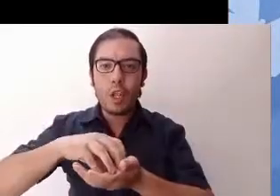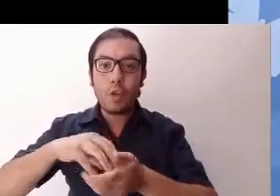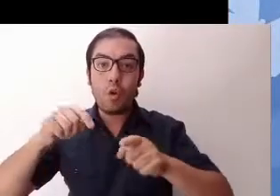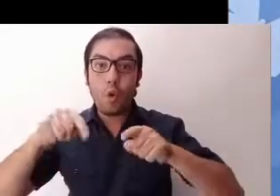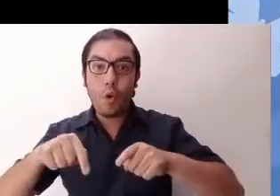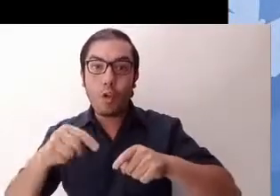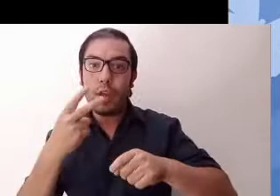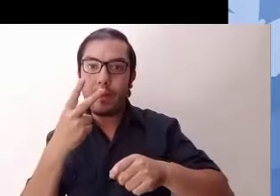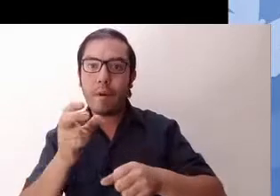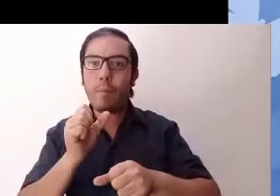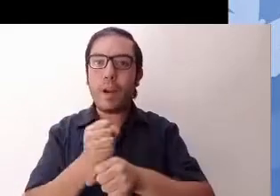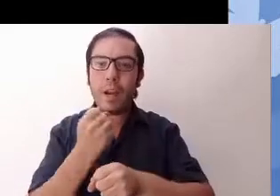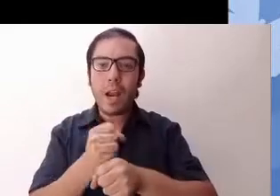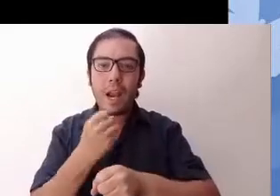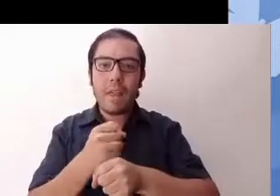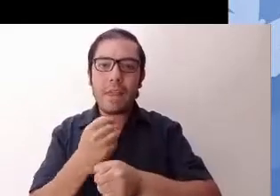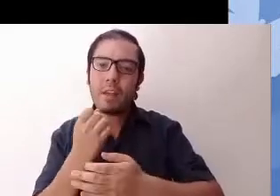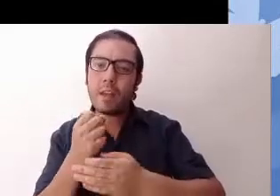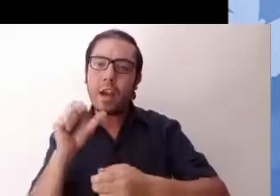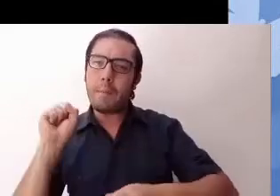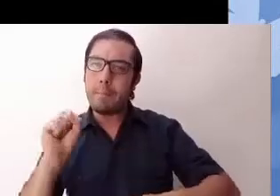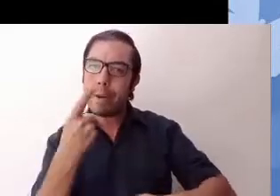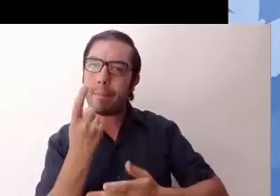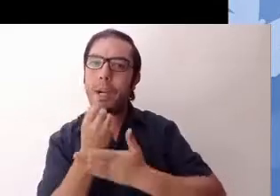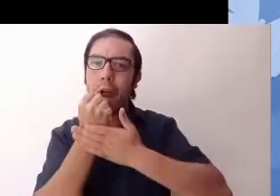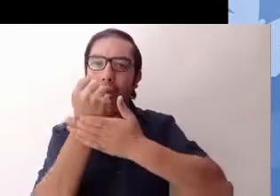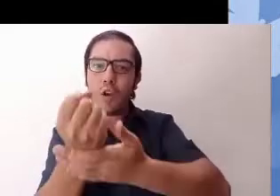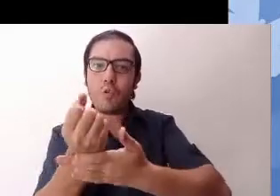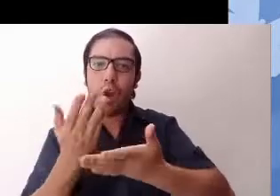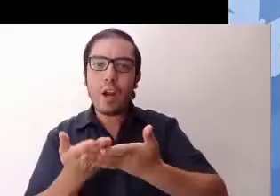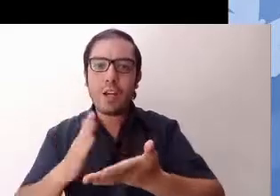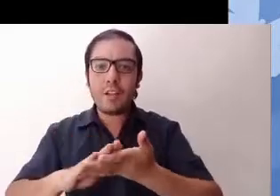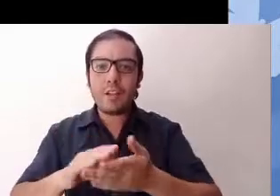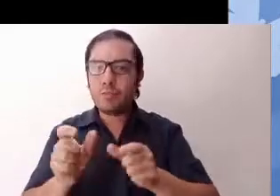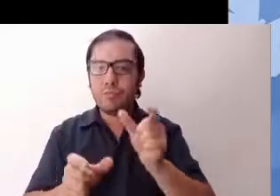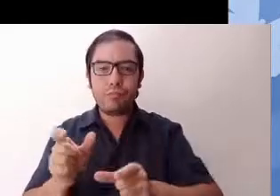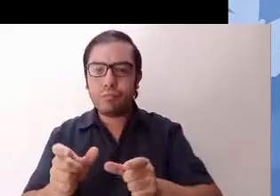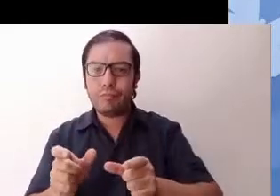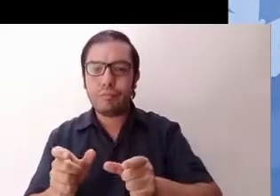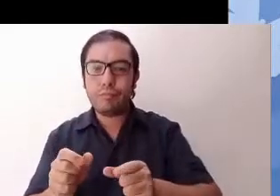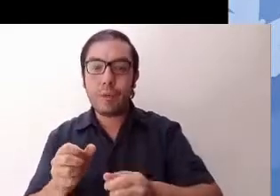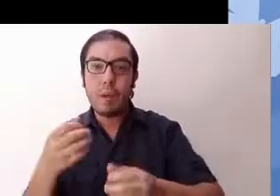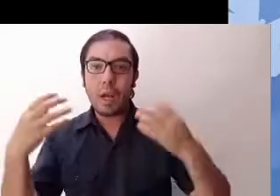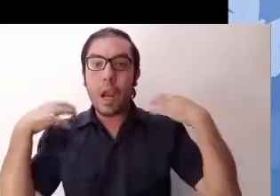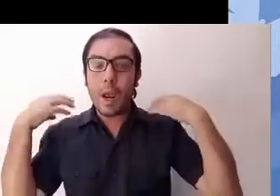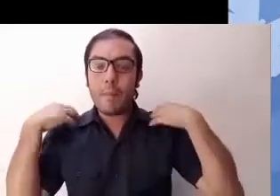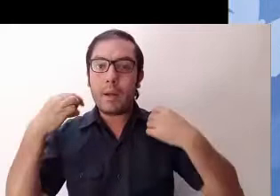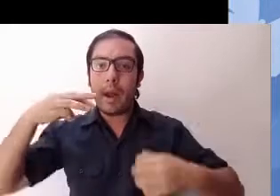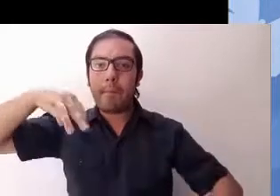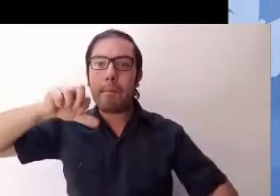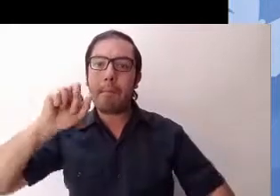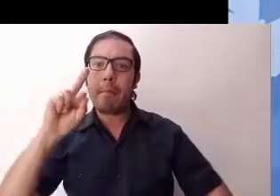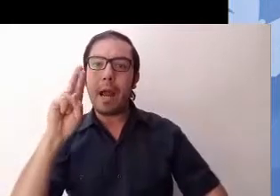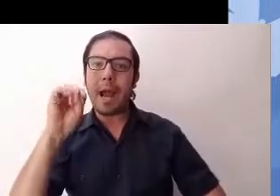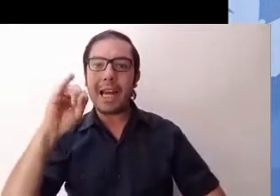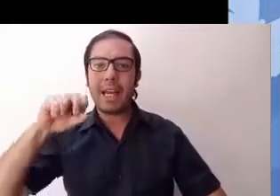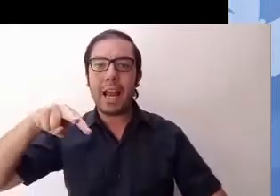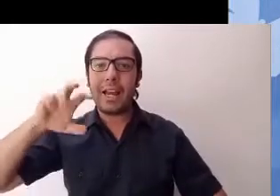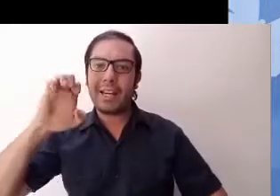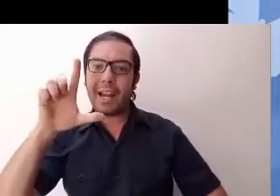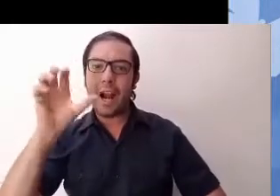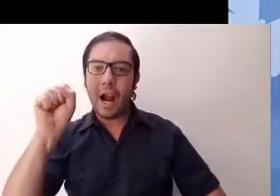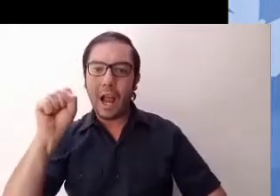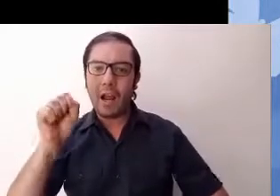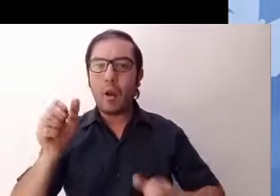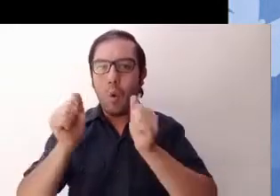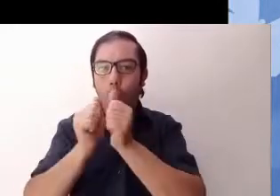Capacitación de líderes comunitarios. Hoy día vamos a revisar talleres de primeros auxilios a cargo de Marianela Moreno y Omar